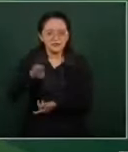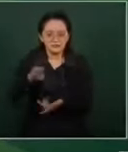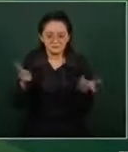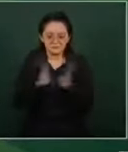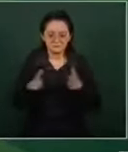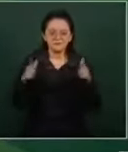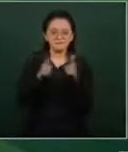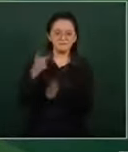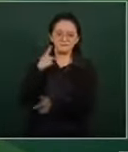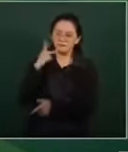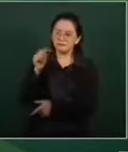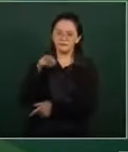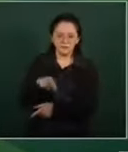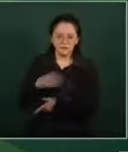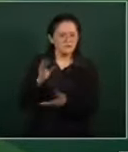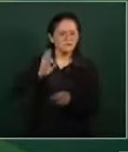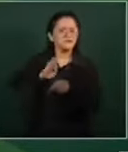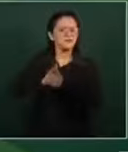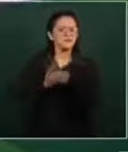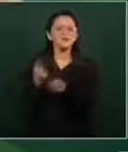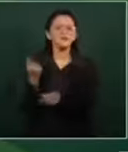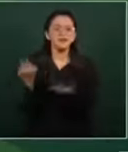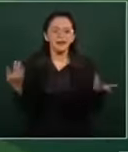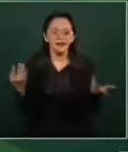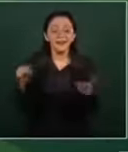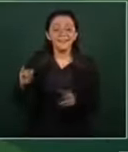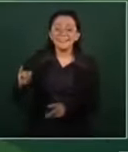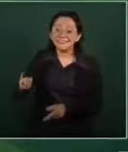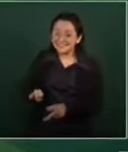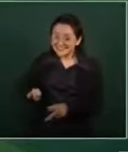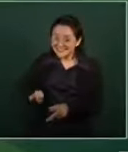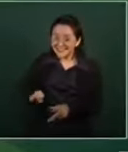que defendía los intereses de los potentados